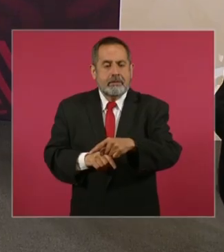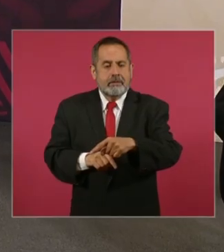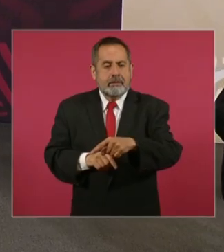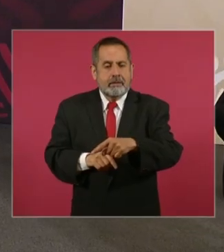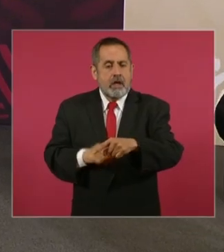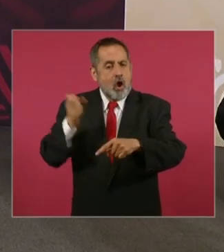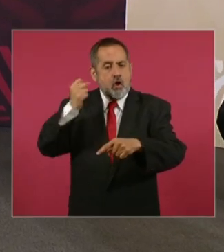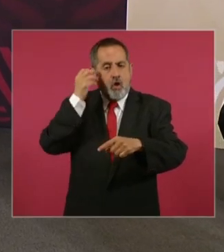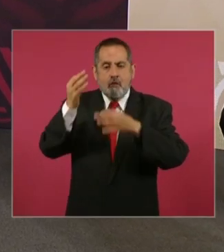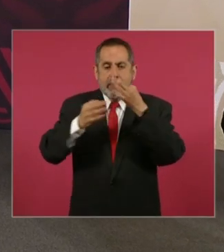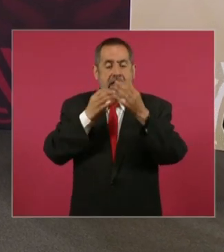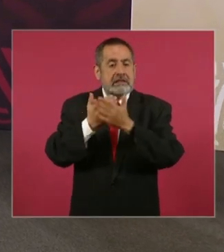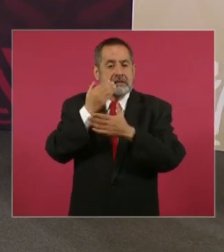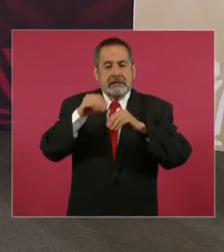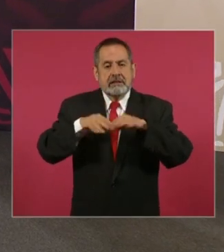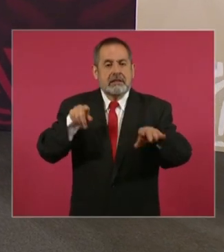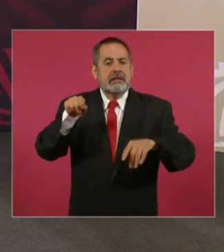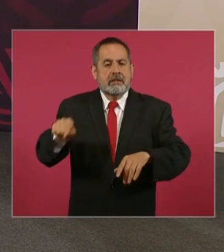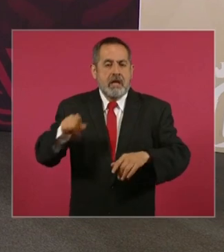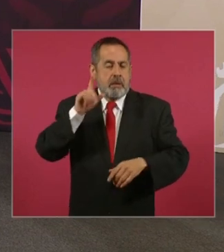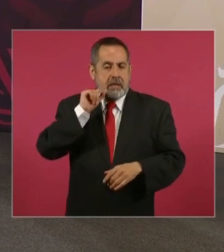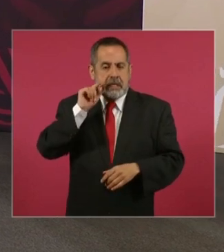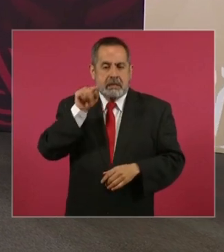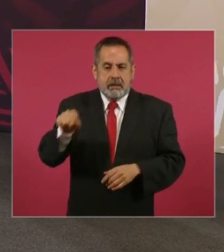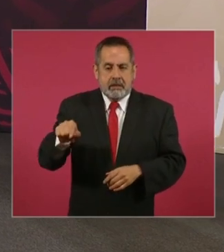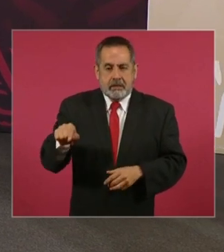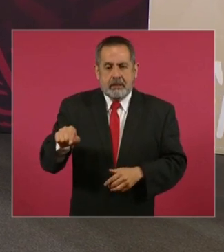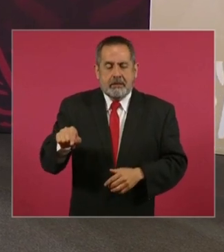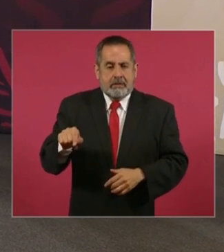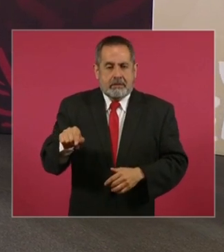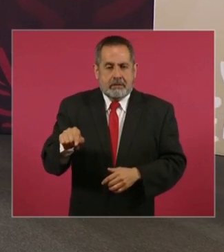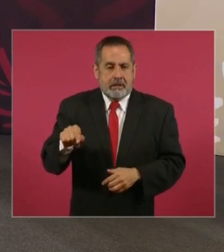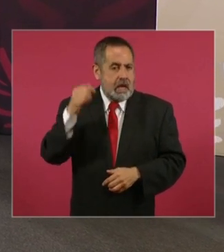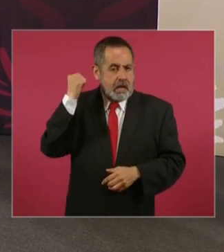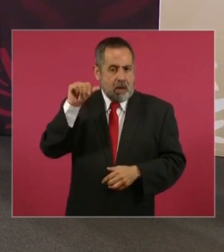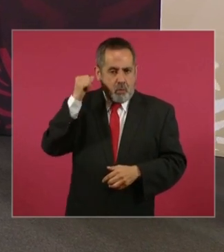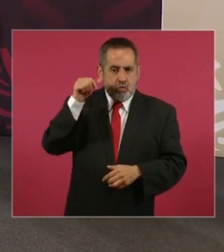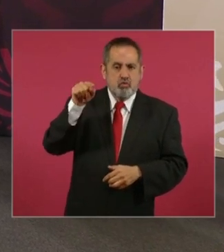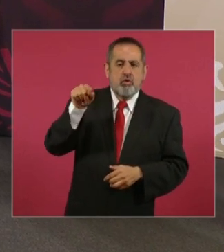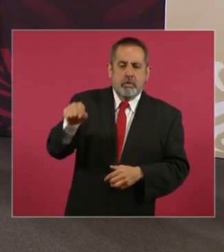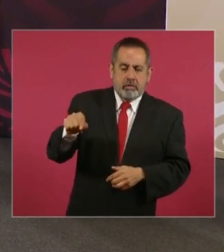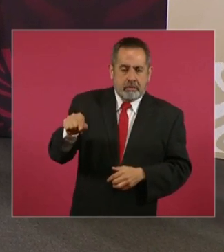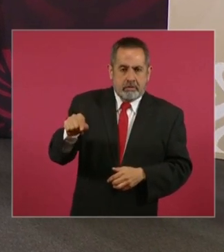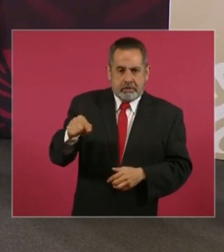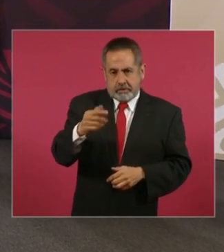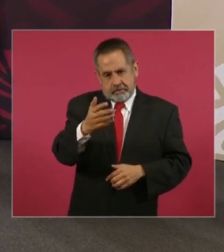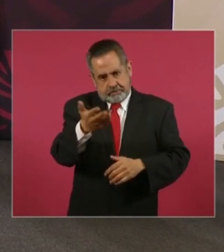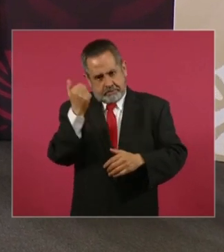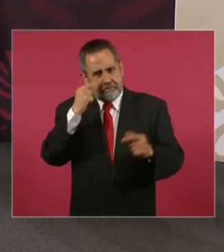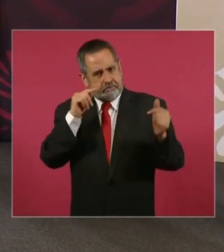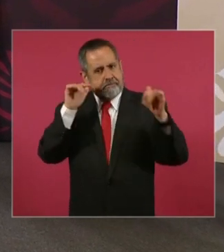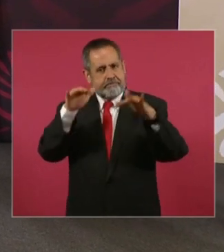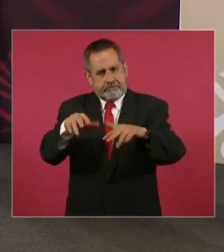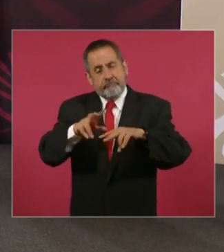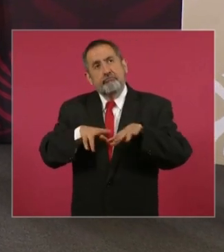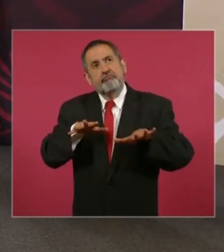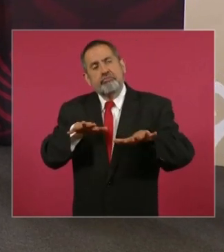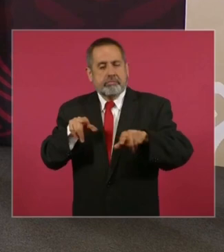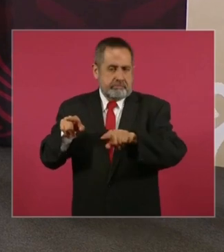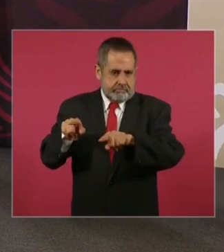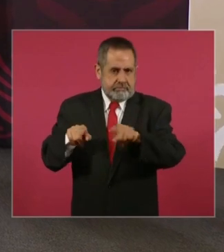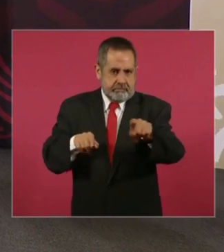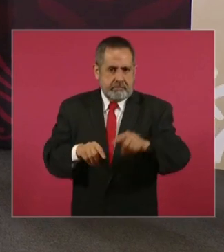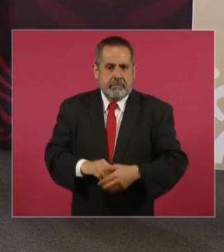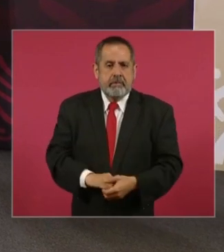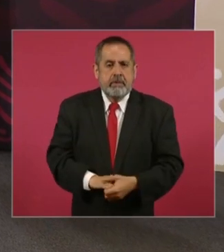la conferencia mañana en Acapulco. Les invitamos también,